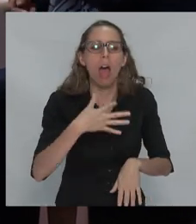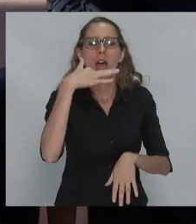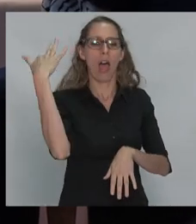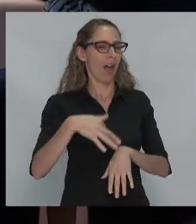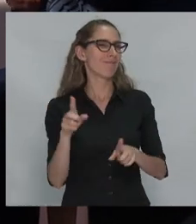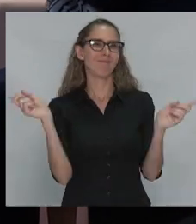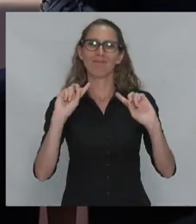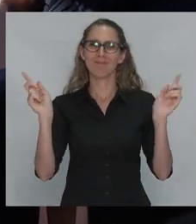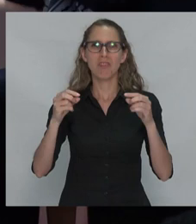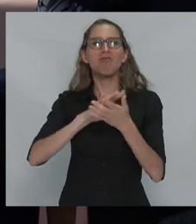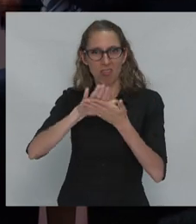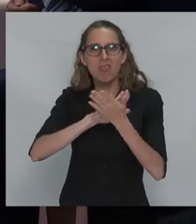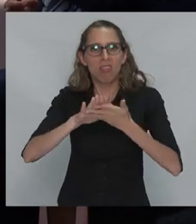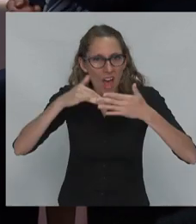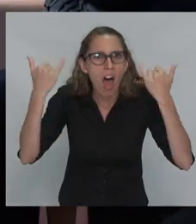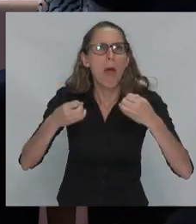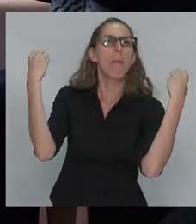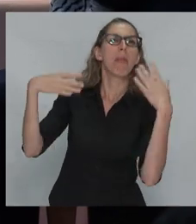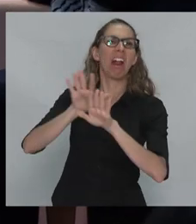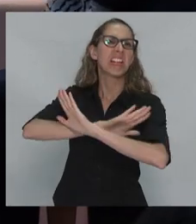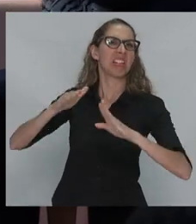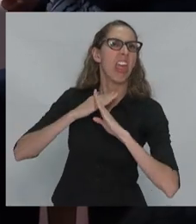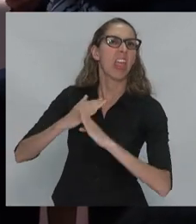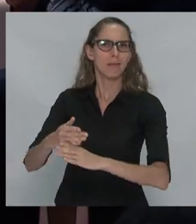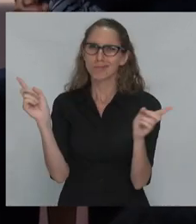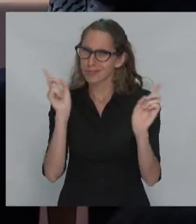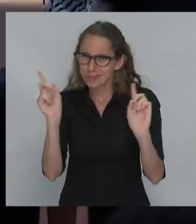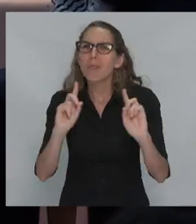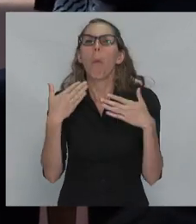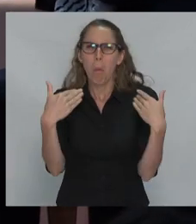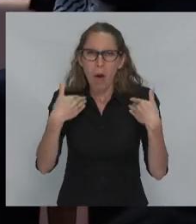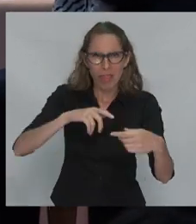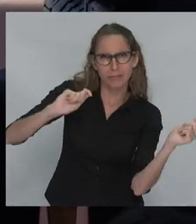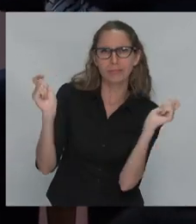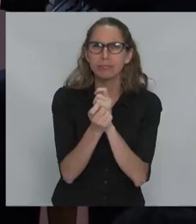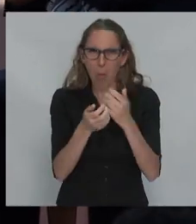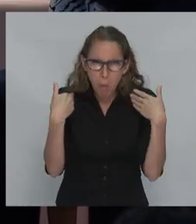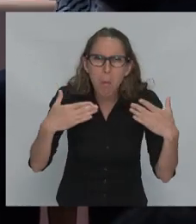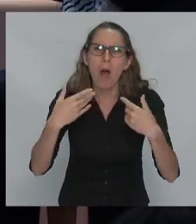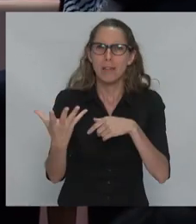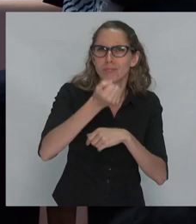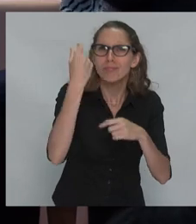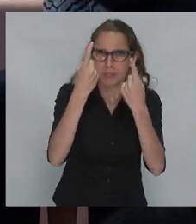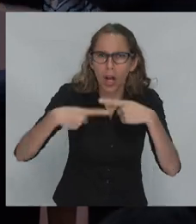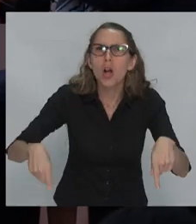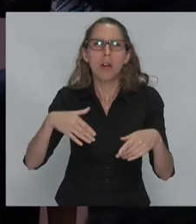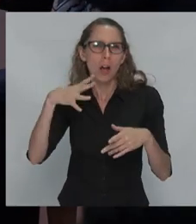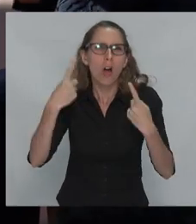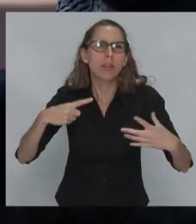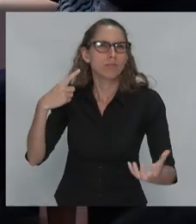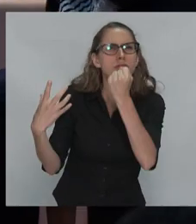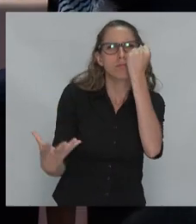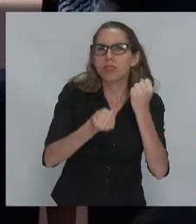perdido, absolutamente nada está perdido. Todo está por verse, todo está por lograrse, todo está por